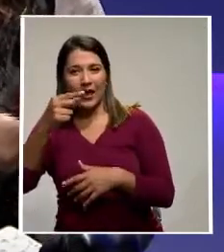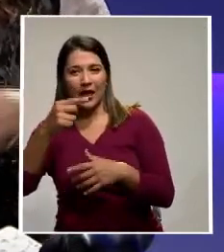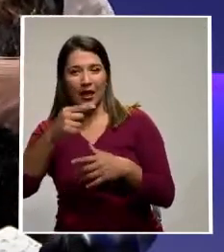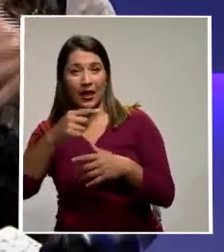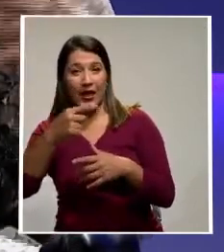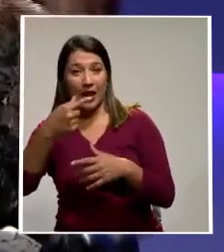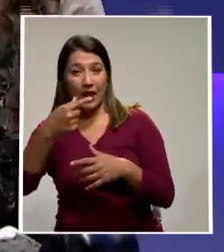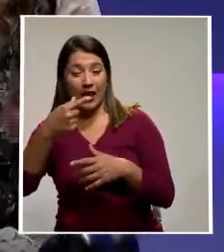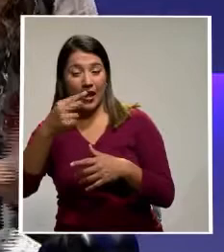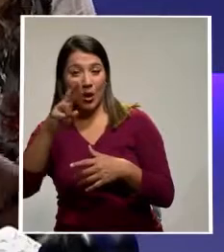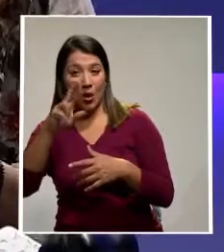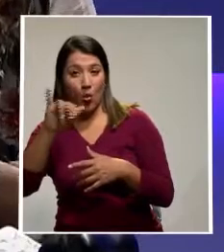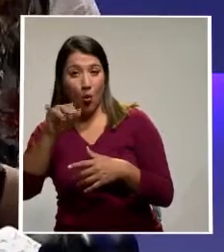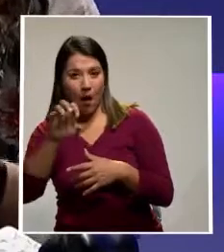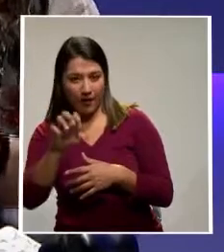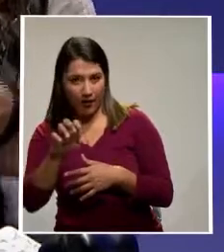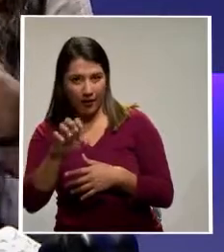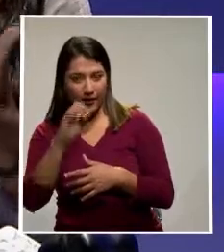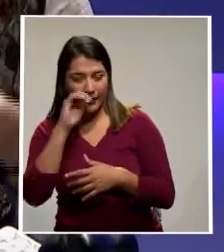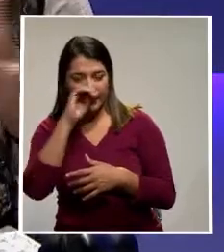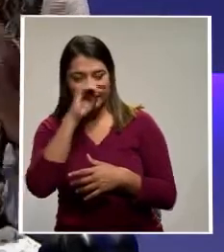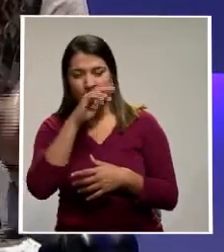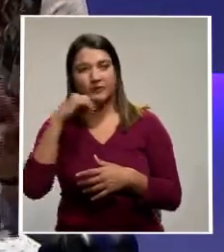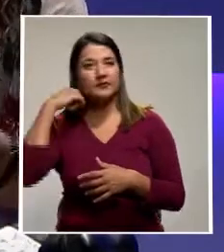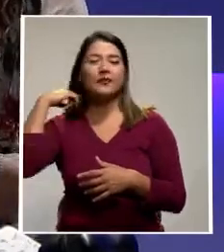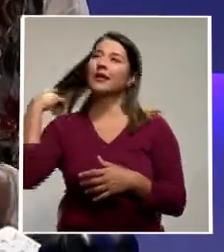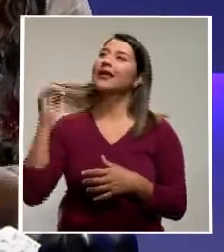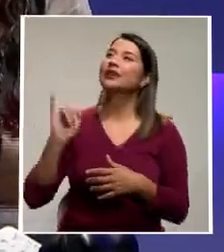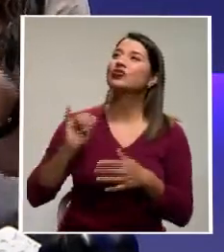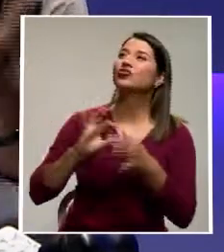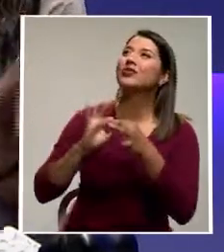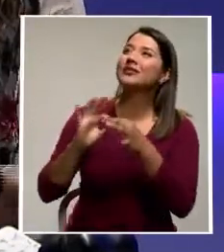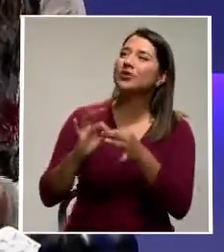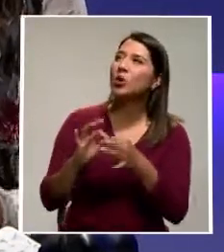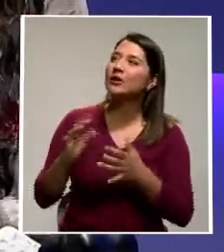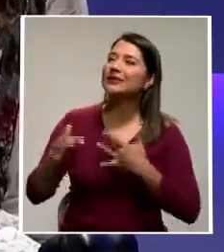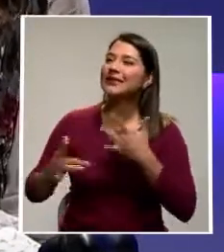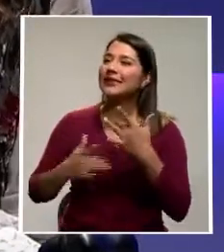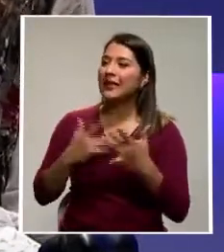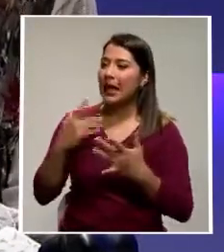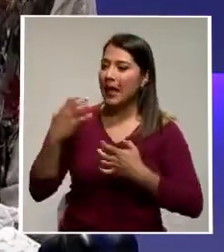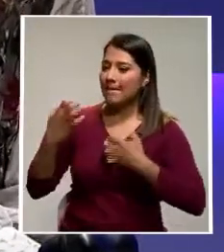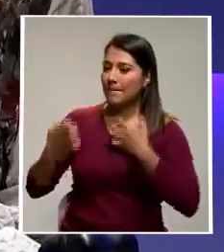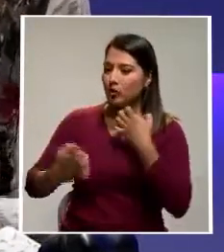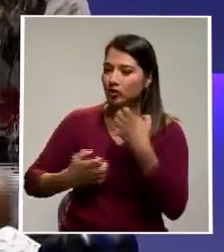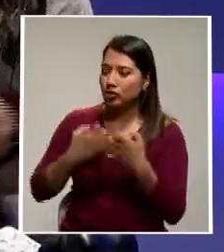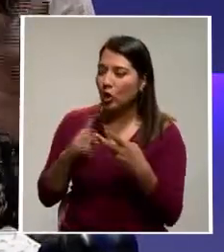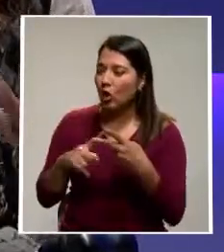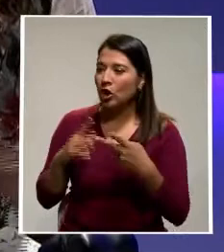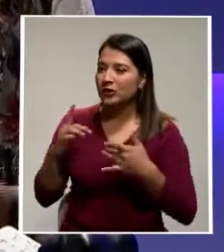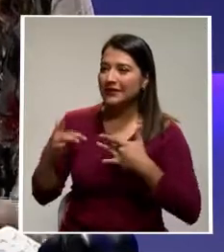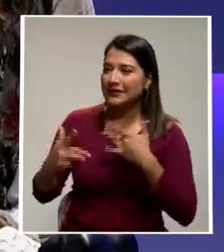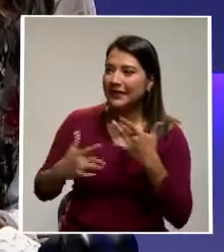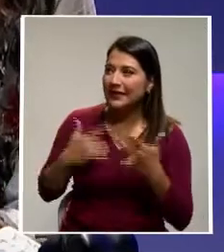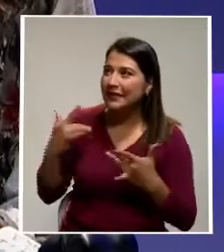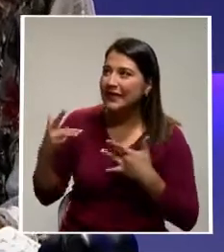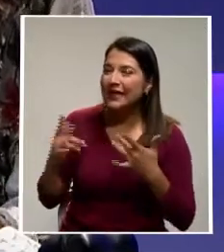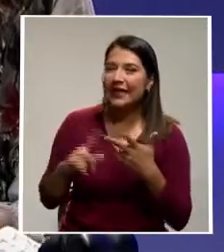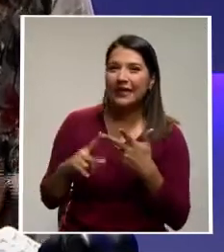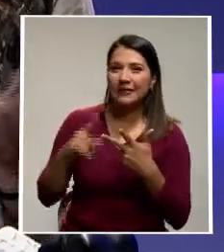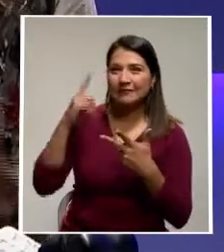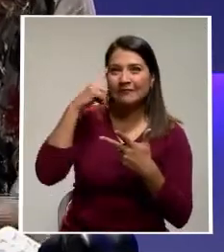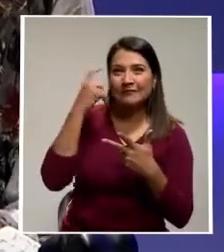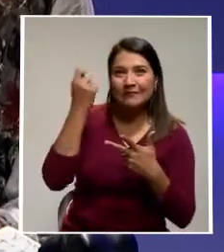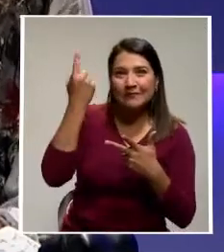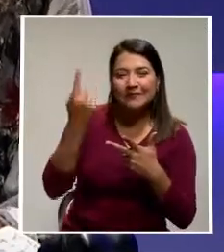atmósferas espaciales, atmósferas emocionales, atmósferas sensoriales. Entonces es un recorrido por